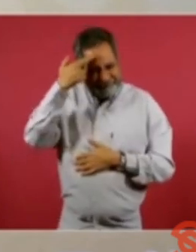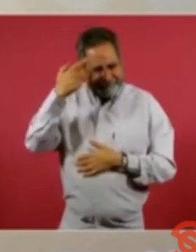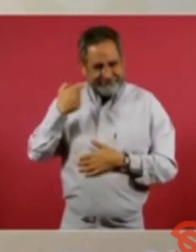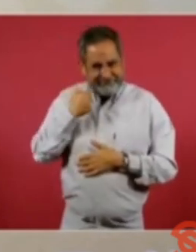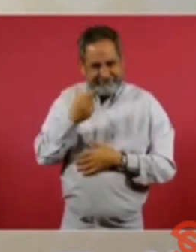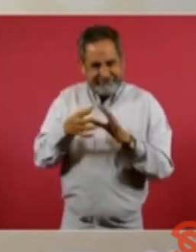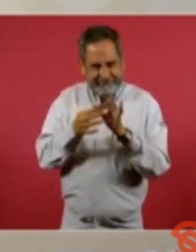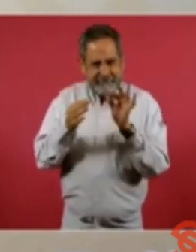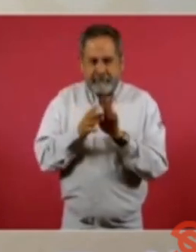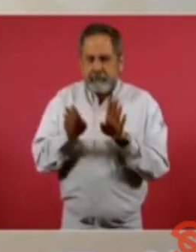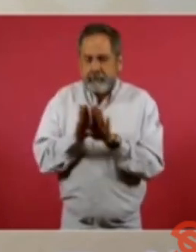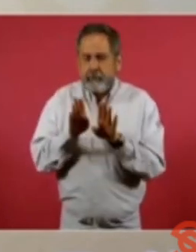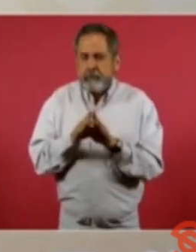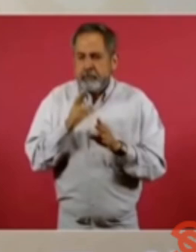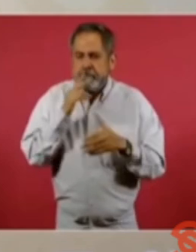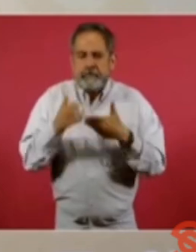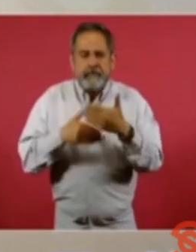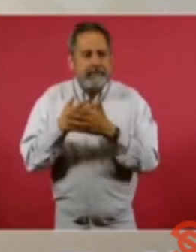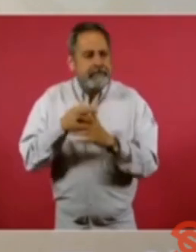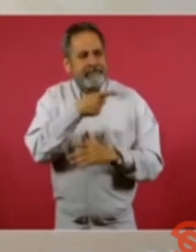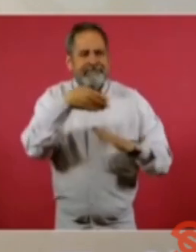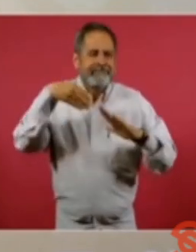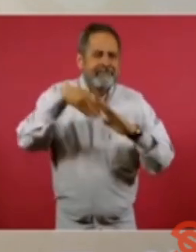para enfrentar la decadencia.